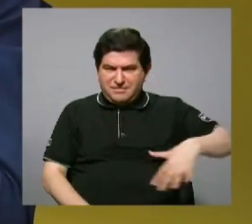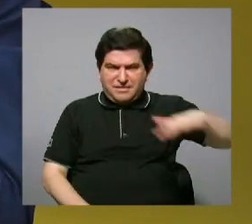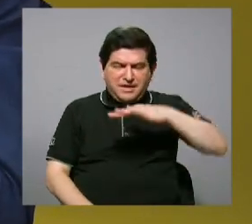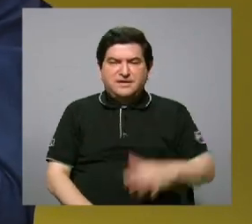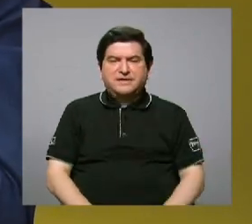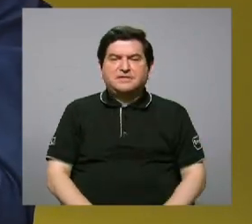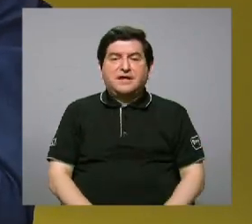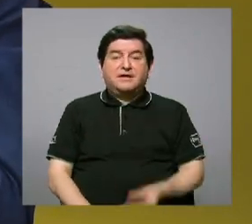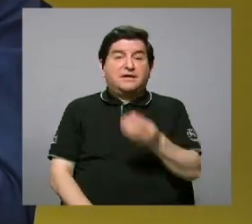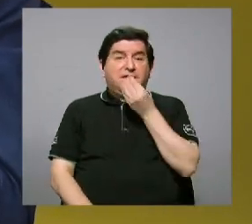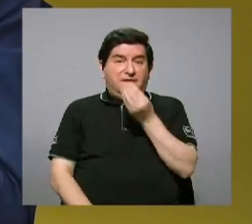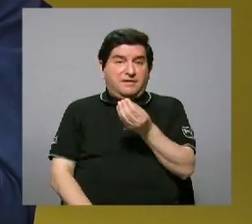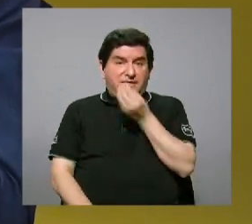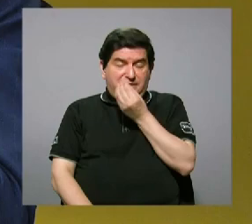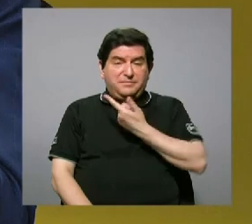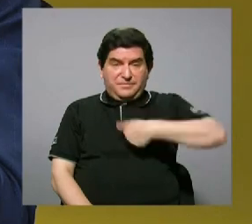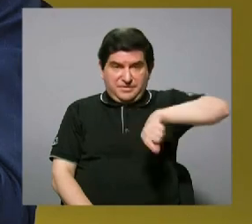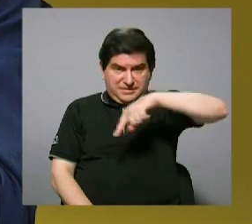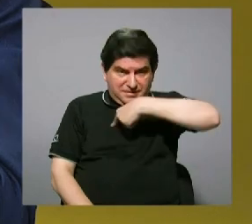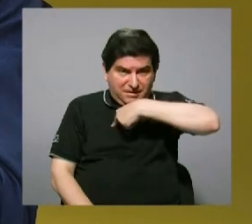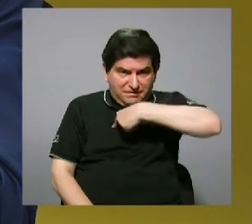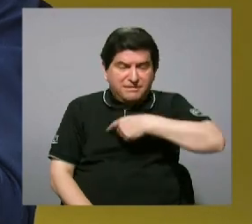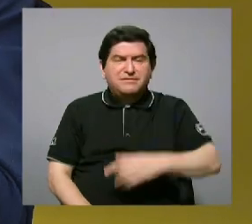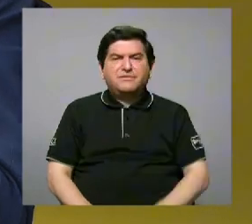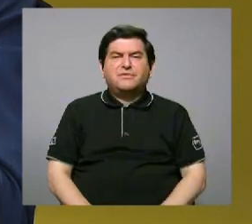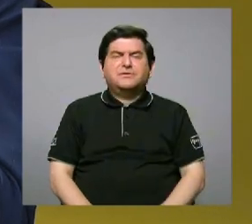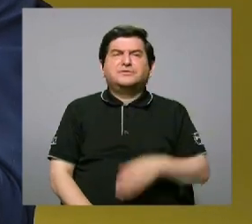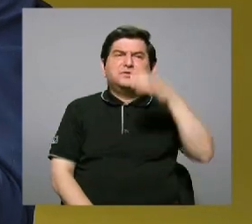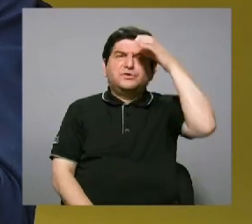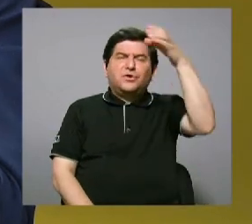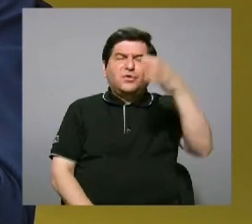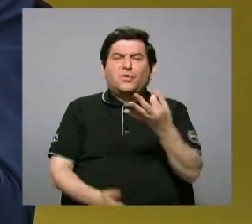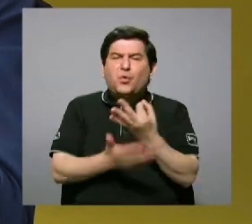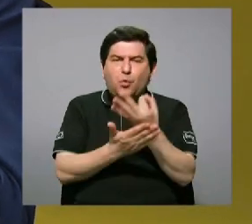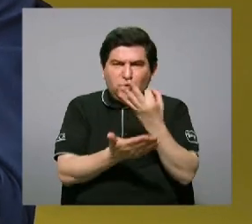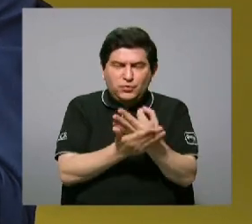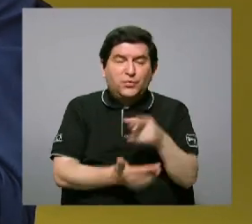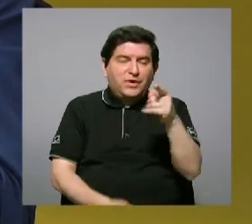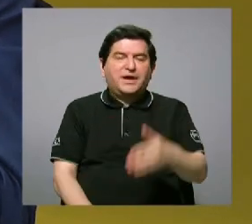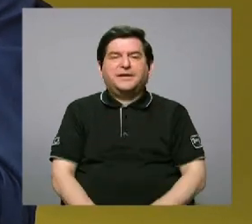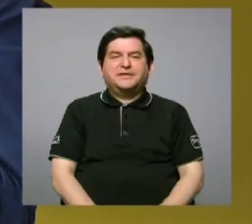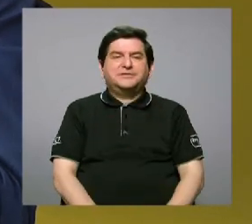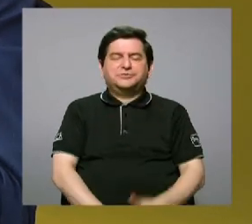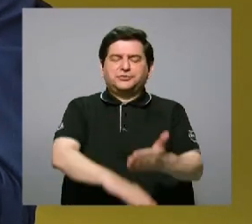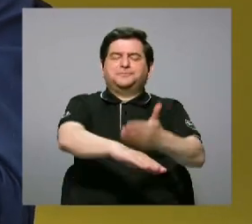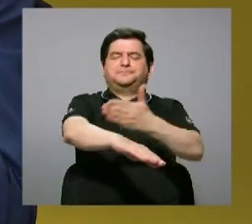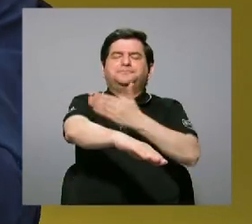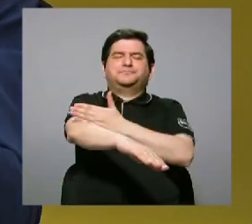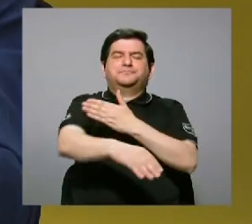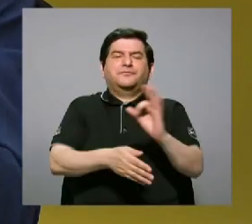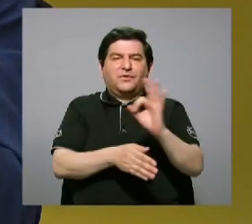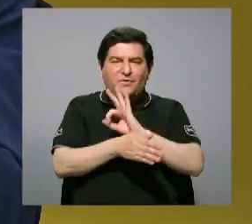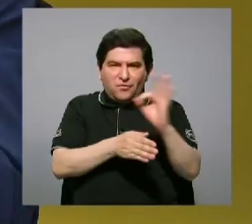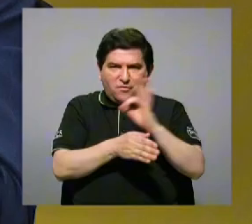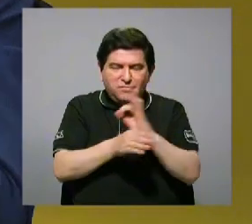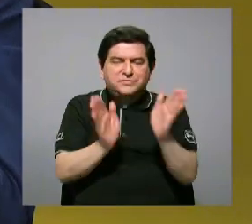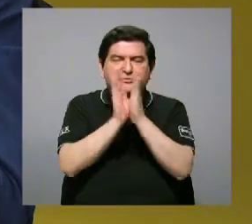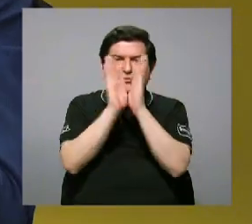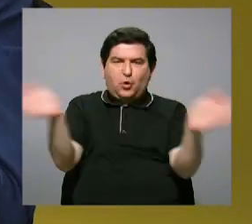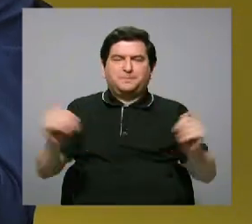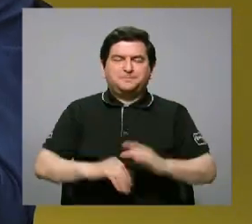nos alimentemos con cultura financiera, porque eso mejora nuestro funcionamiento en